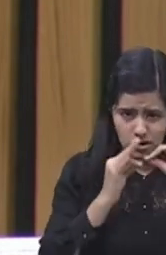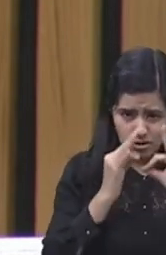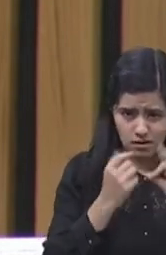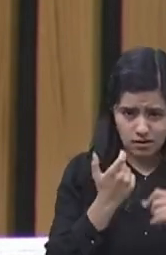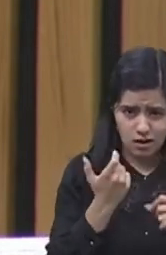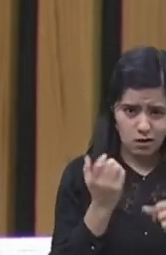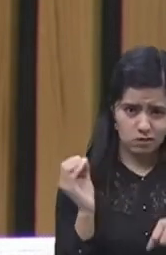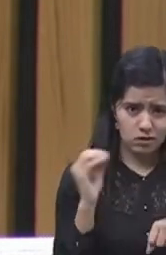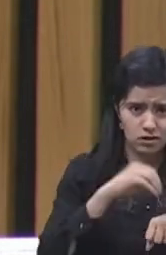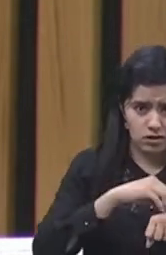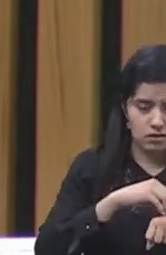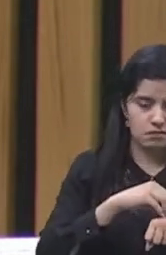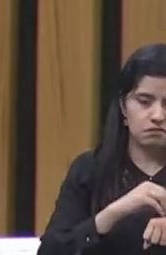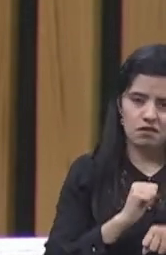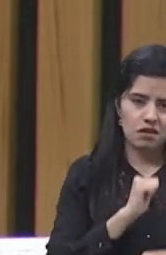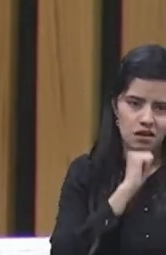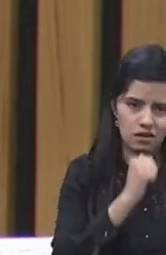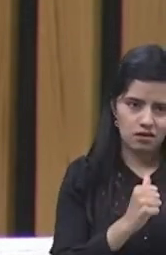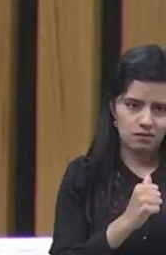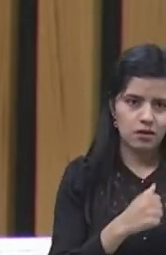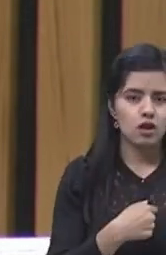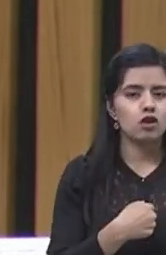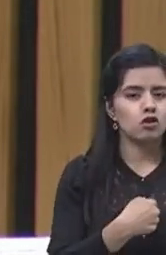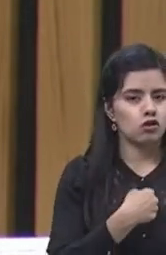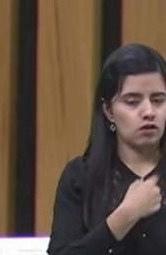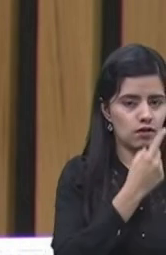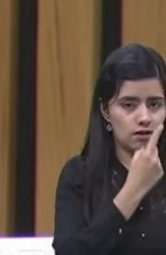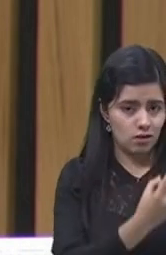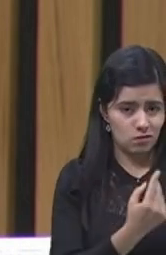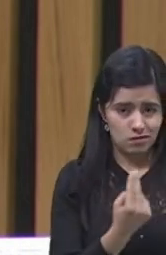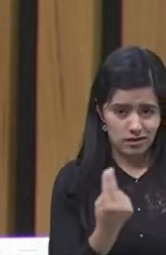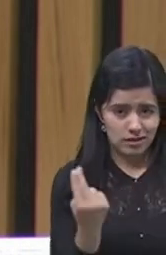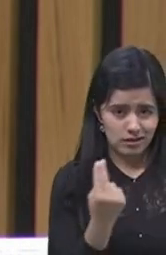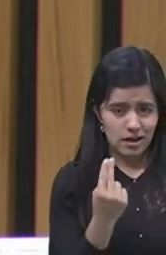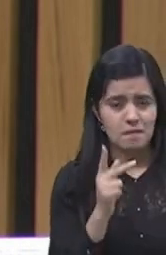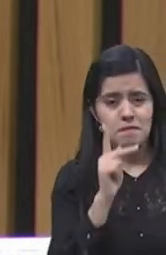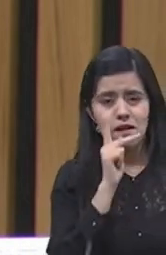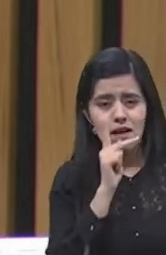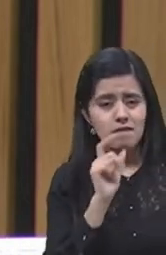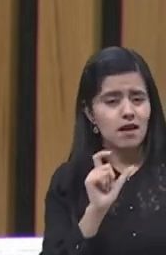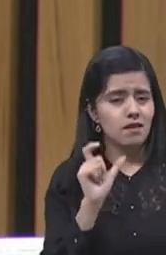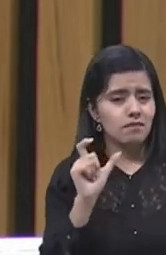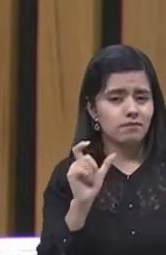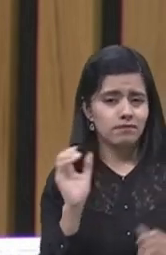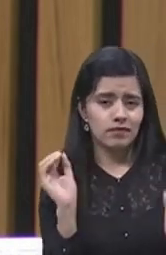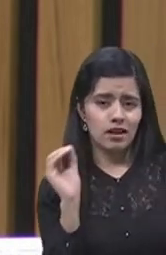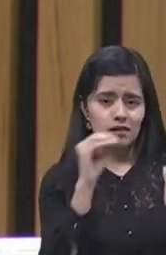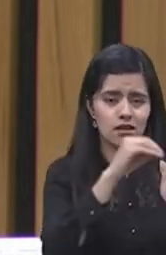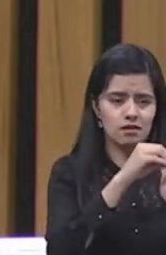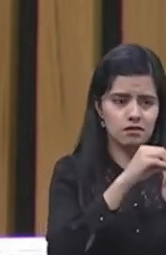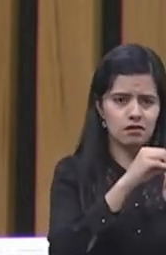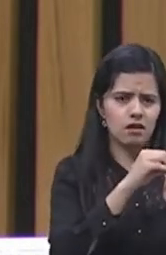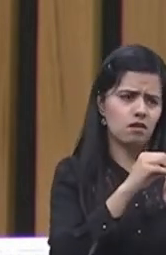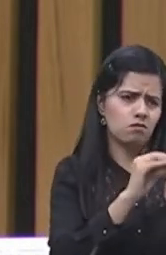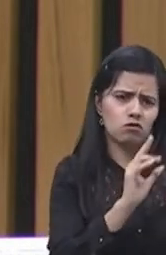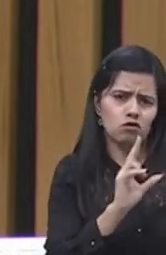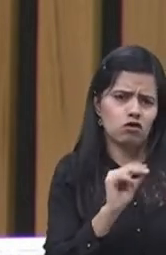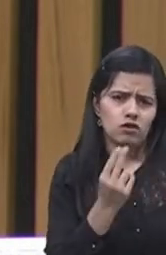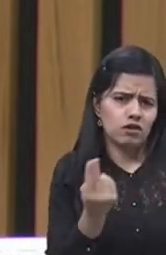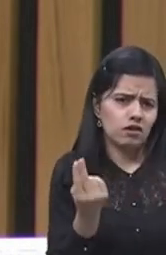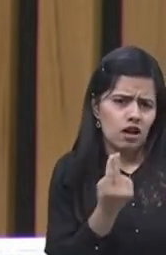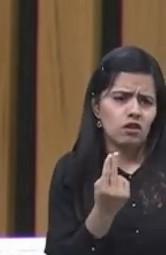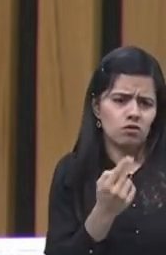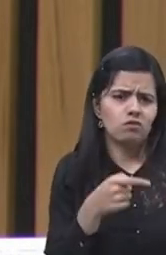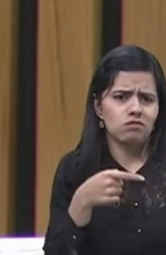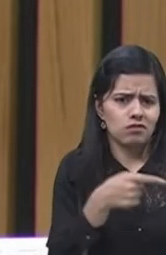Obrador. Hacer del INE algo diferente. Otro instituto quizás debiera desaparecer, es la propuesta.